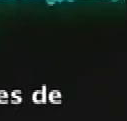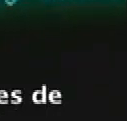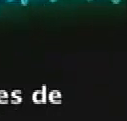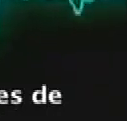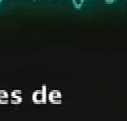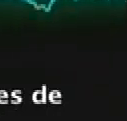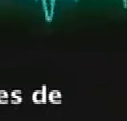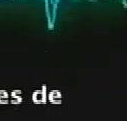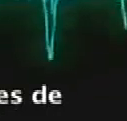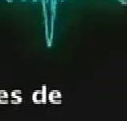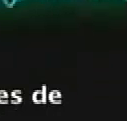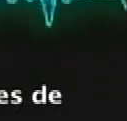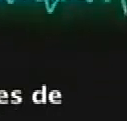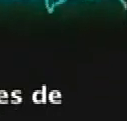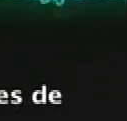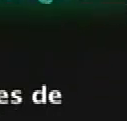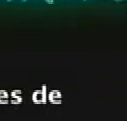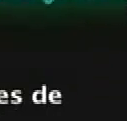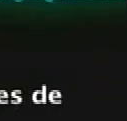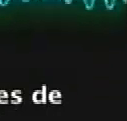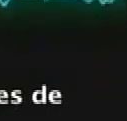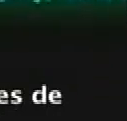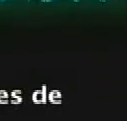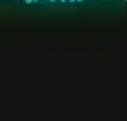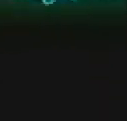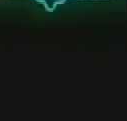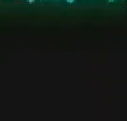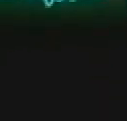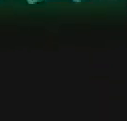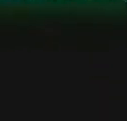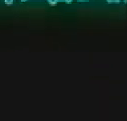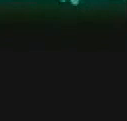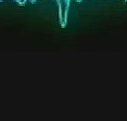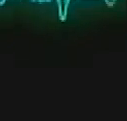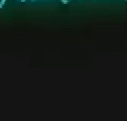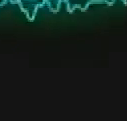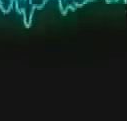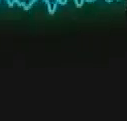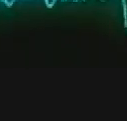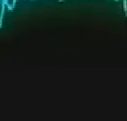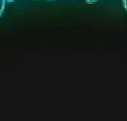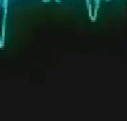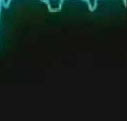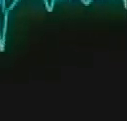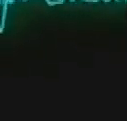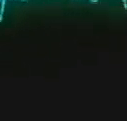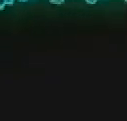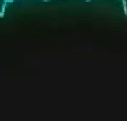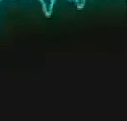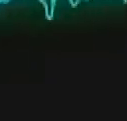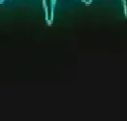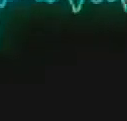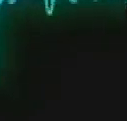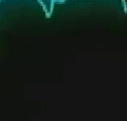la espera entonces de las indicaciones de Alfa 2, mantengamos el canal libre.